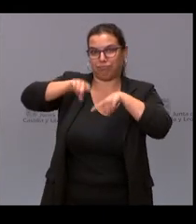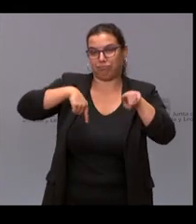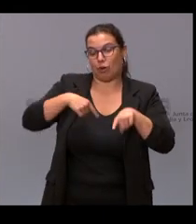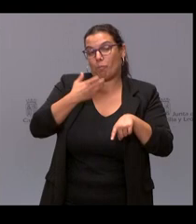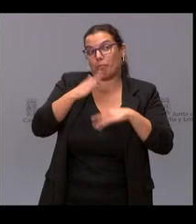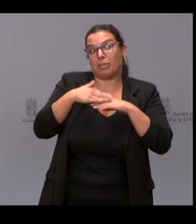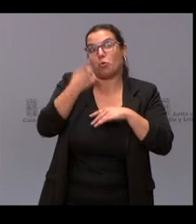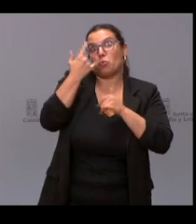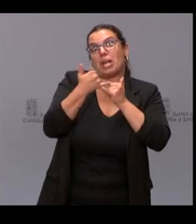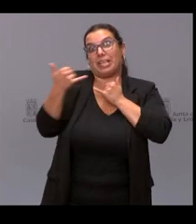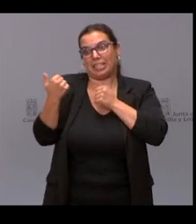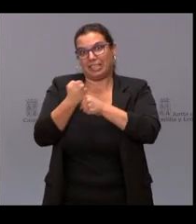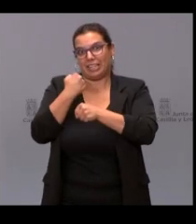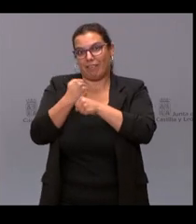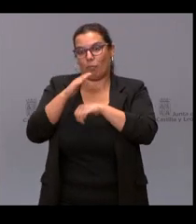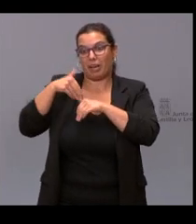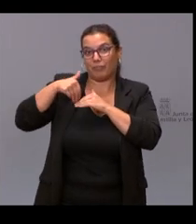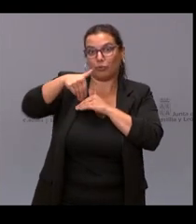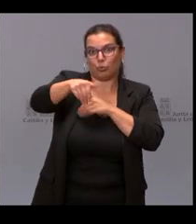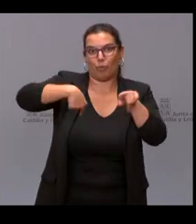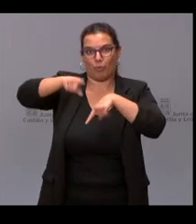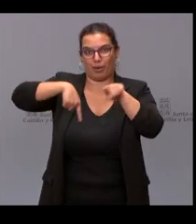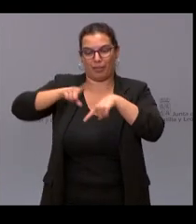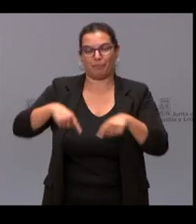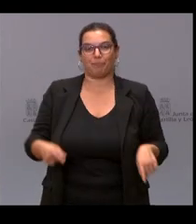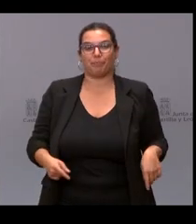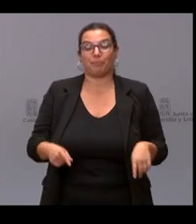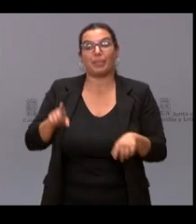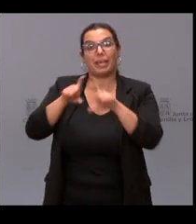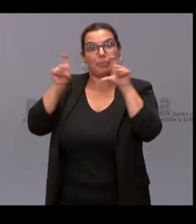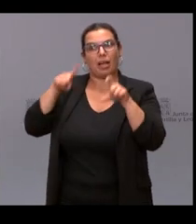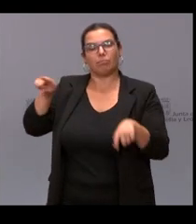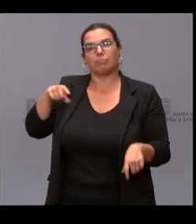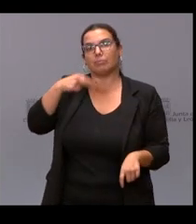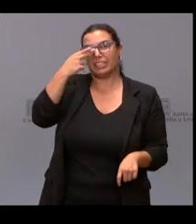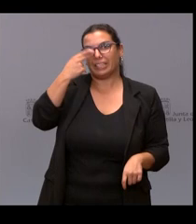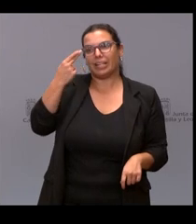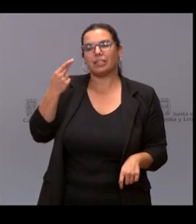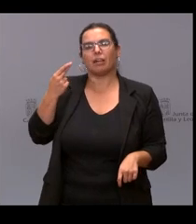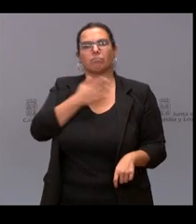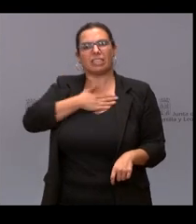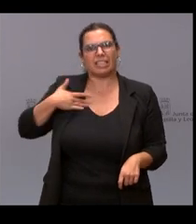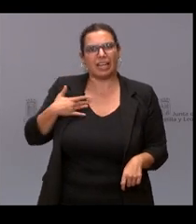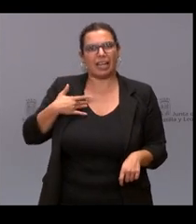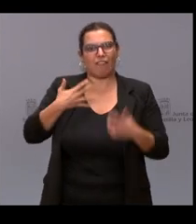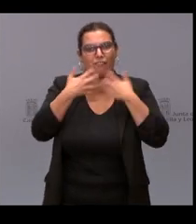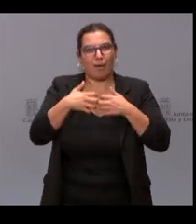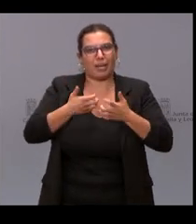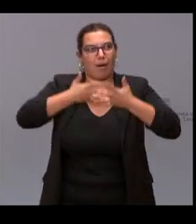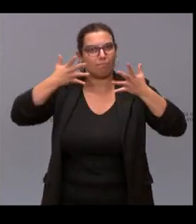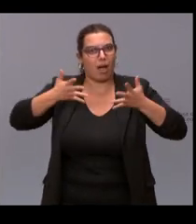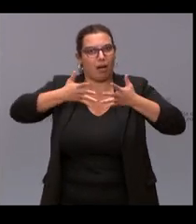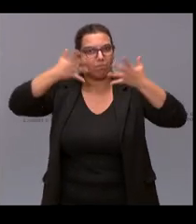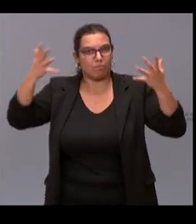trabajo de la movilidad actual. Innovat está interesada en expandir su actual